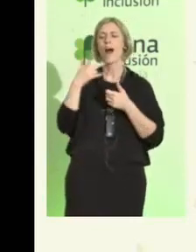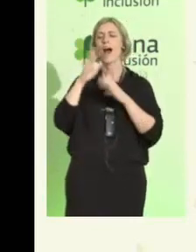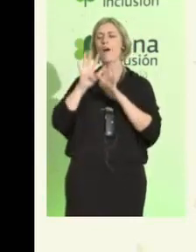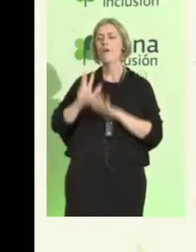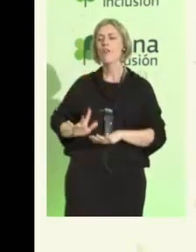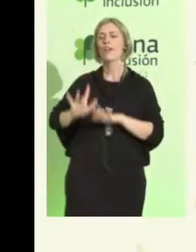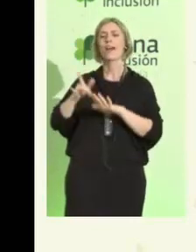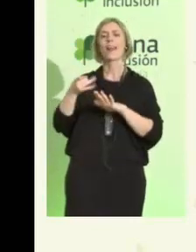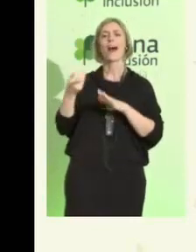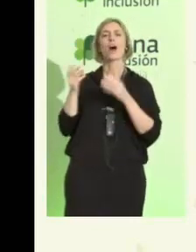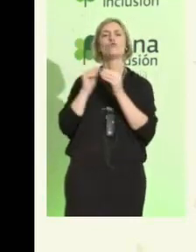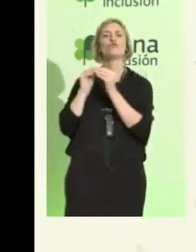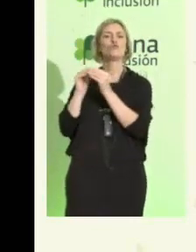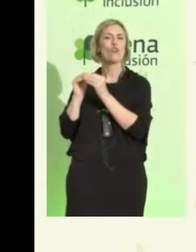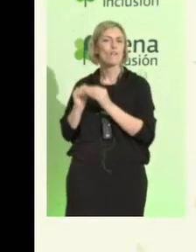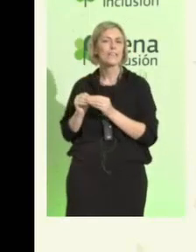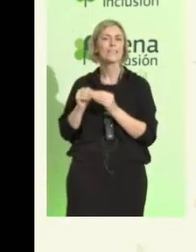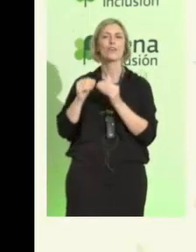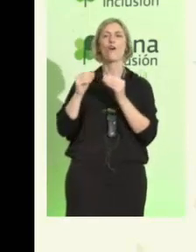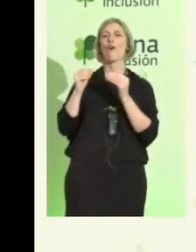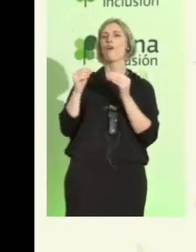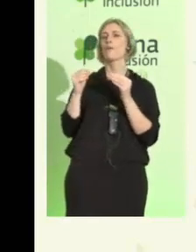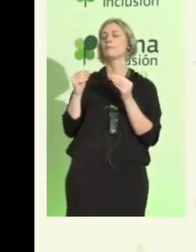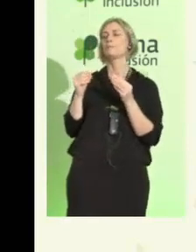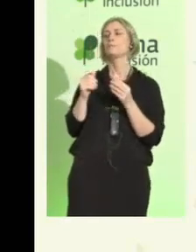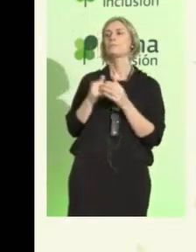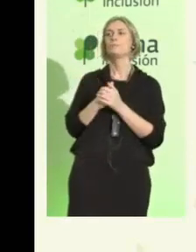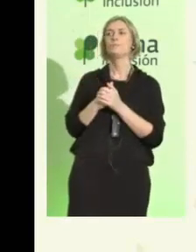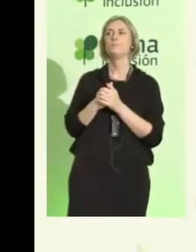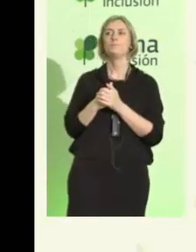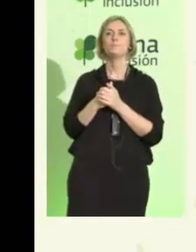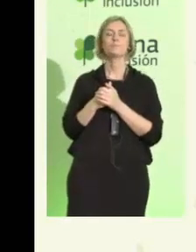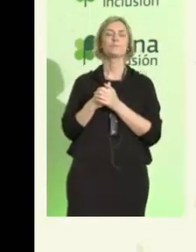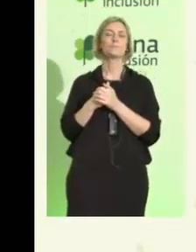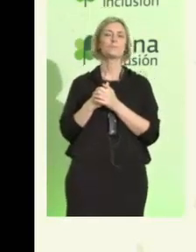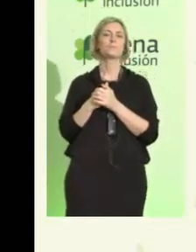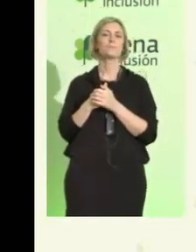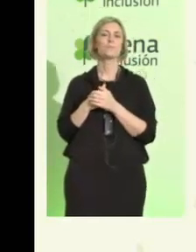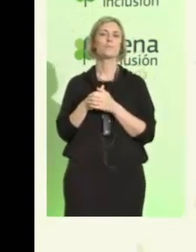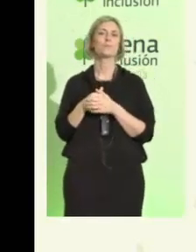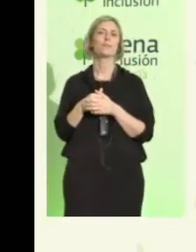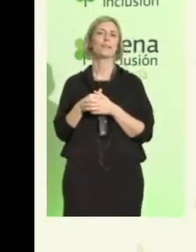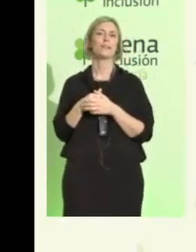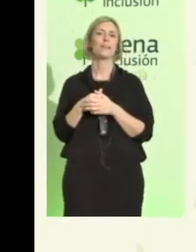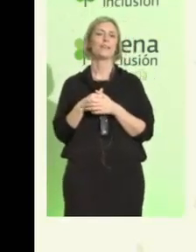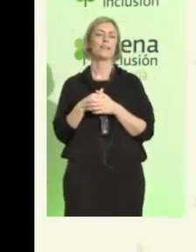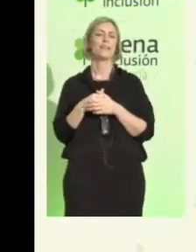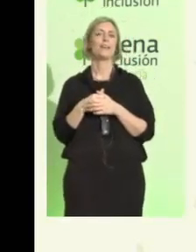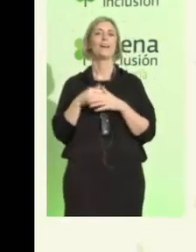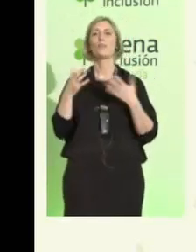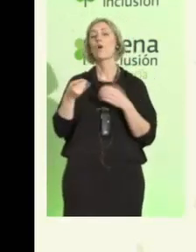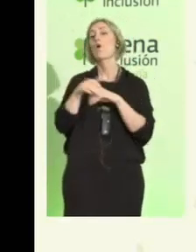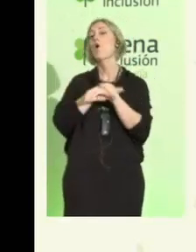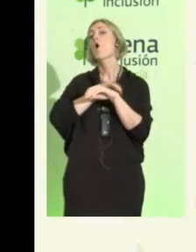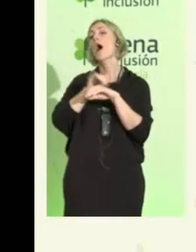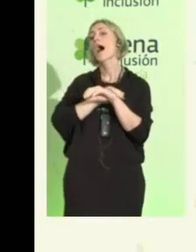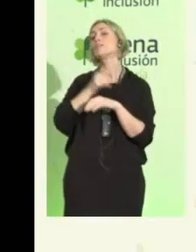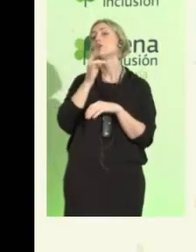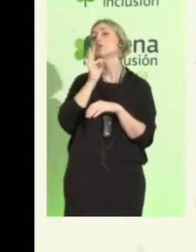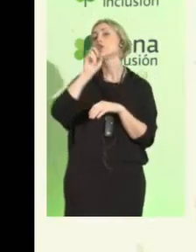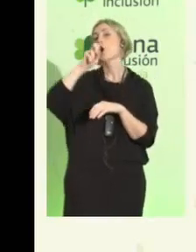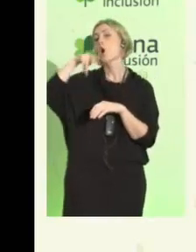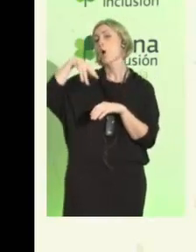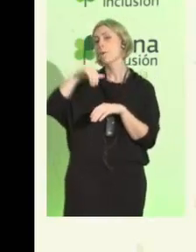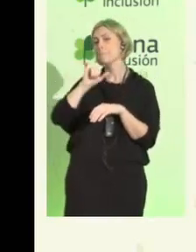a sus sobrinos nietos y consiguió ser parte. Y llegó allí con su gato Tommy, también luego tuvo muchas